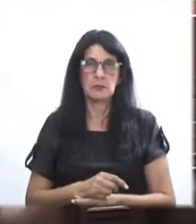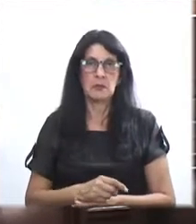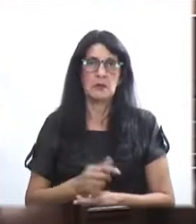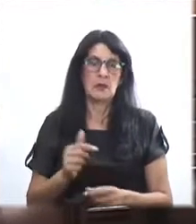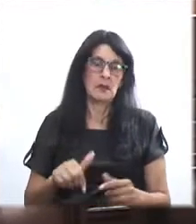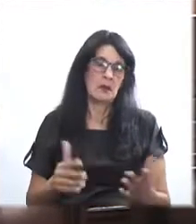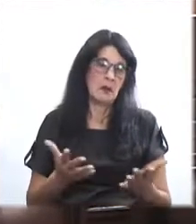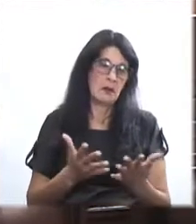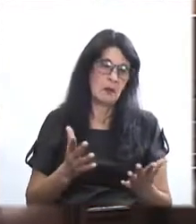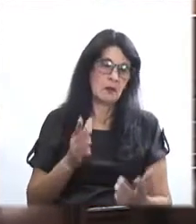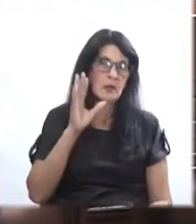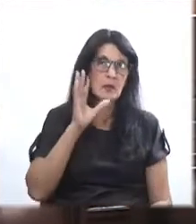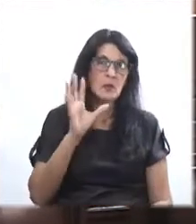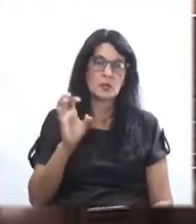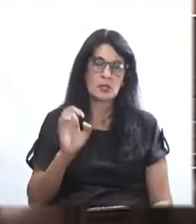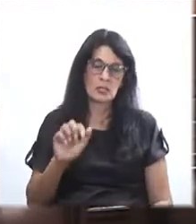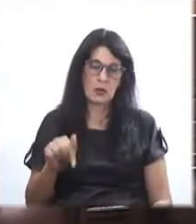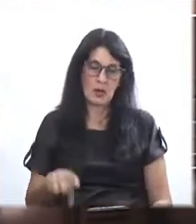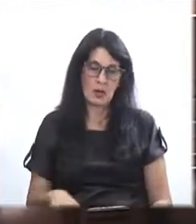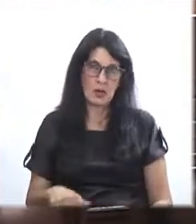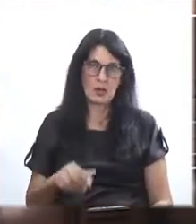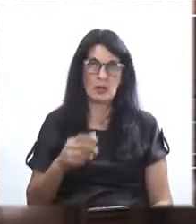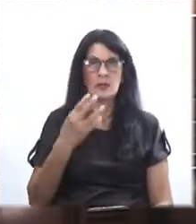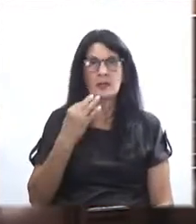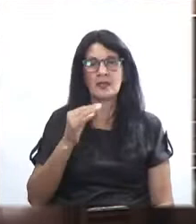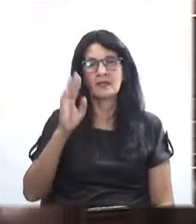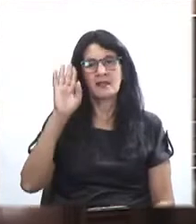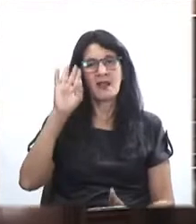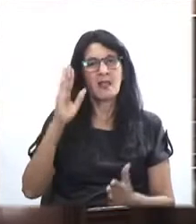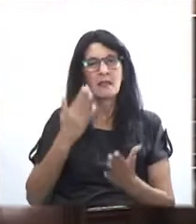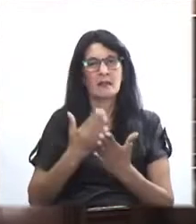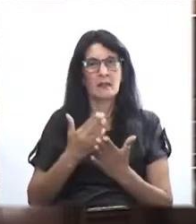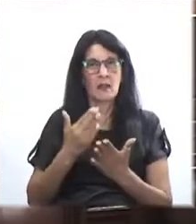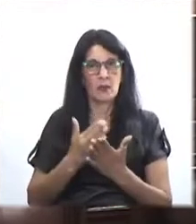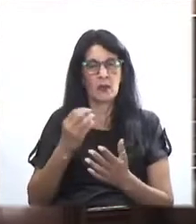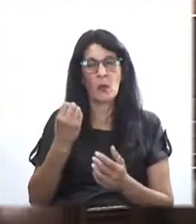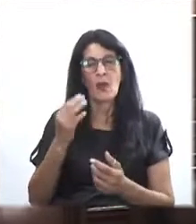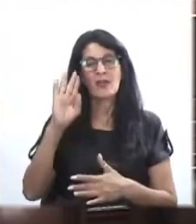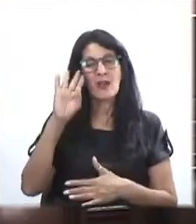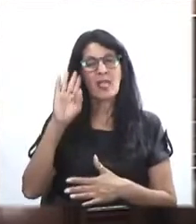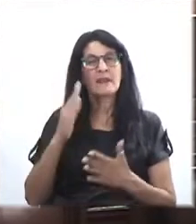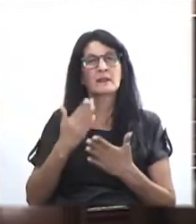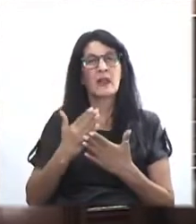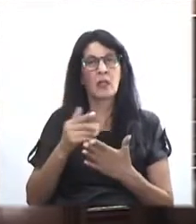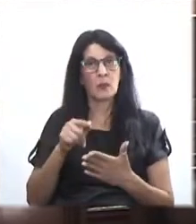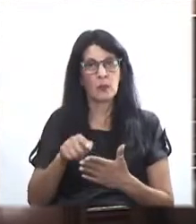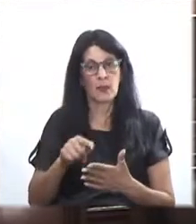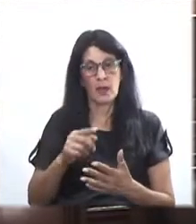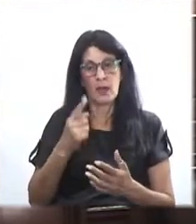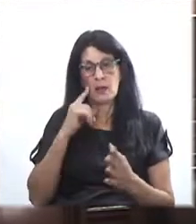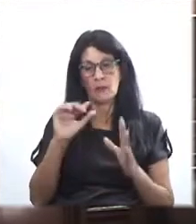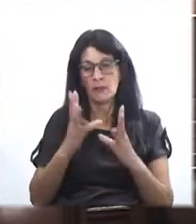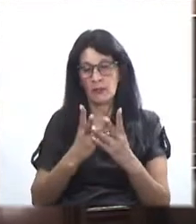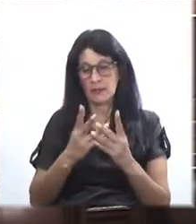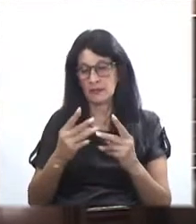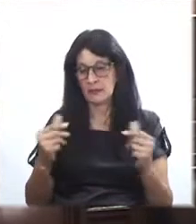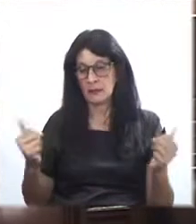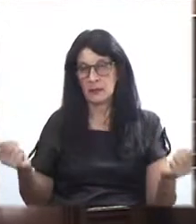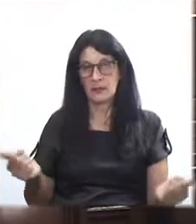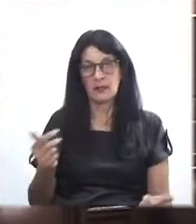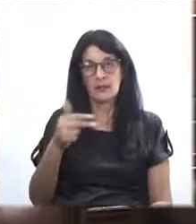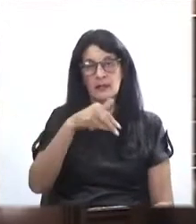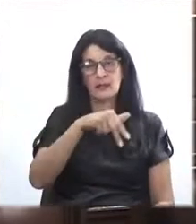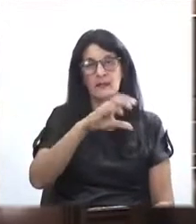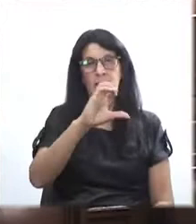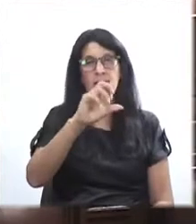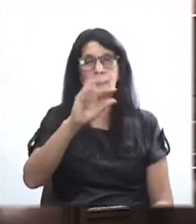Ahora, escuchando acá que se retrotraen en la época de la dictadura, cuando la dictadura disolvió la CNT era porque no